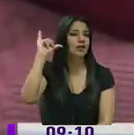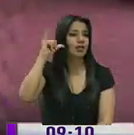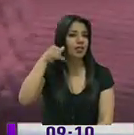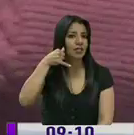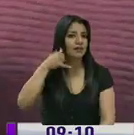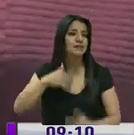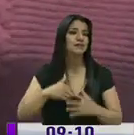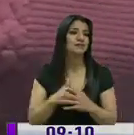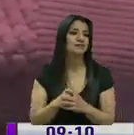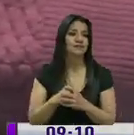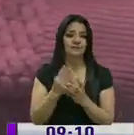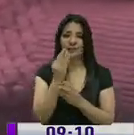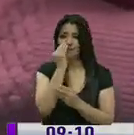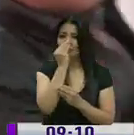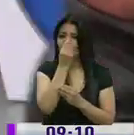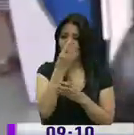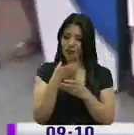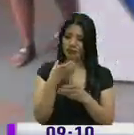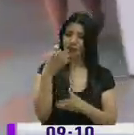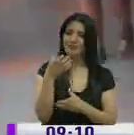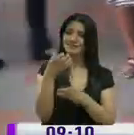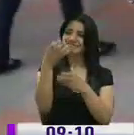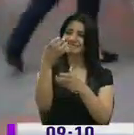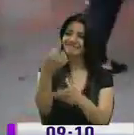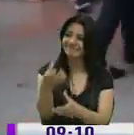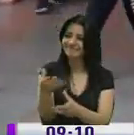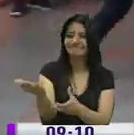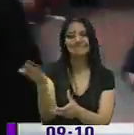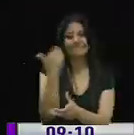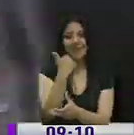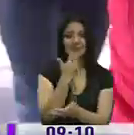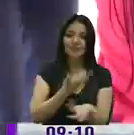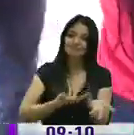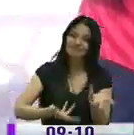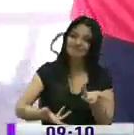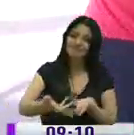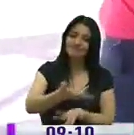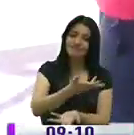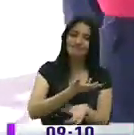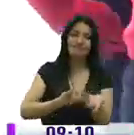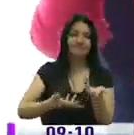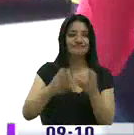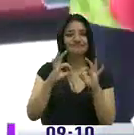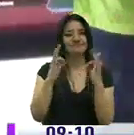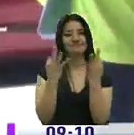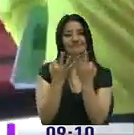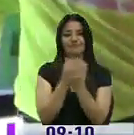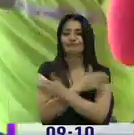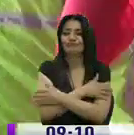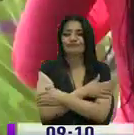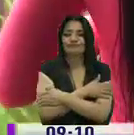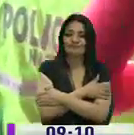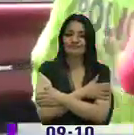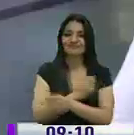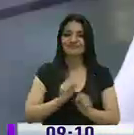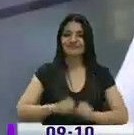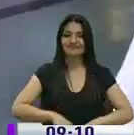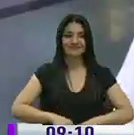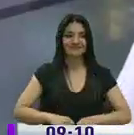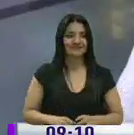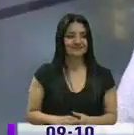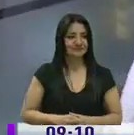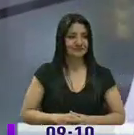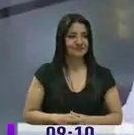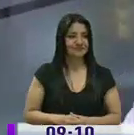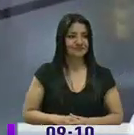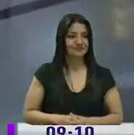con un gran ramo de flores la llevaron a compartir por fin en los momentos juntos y también